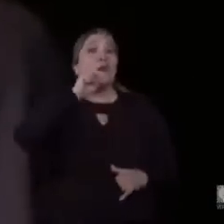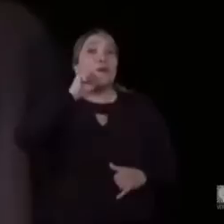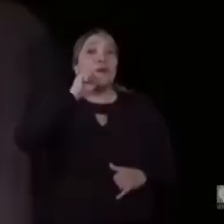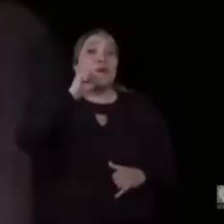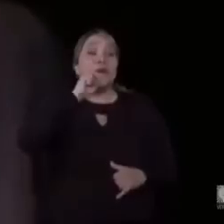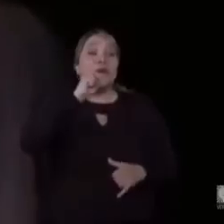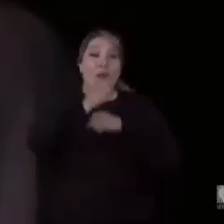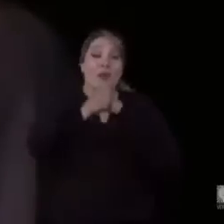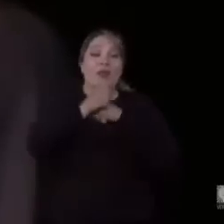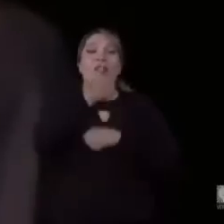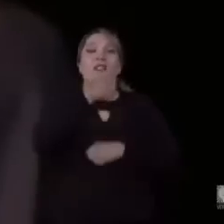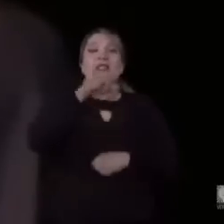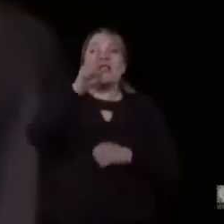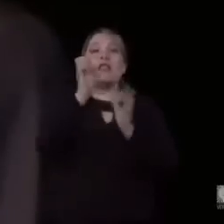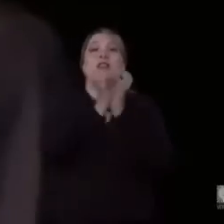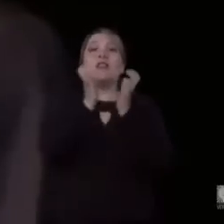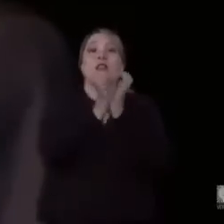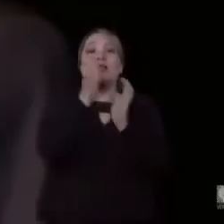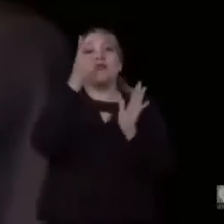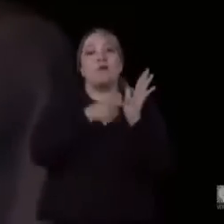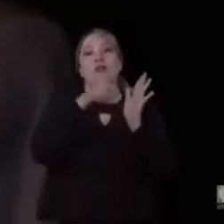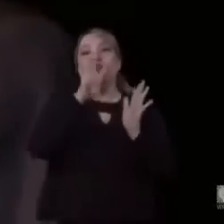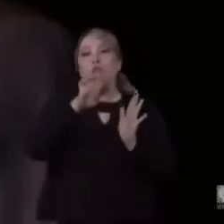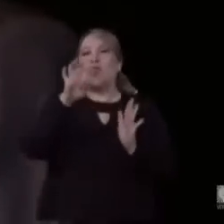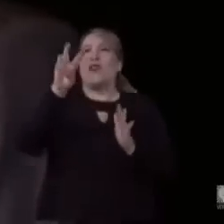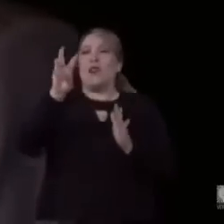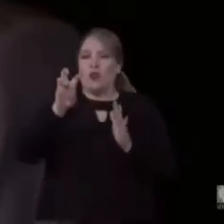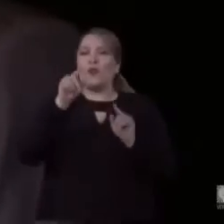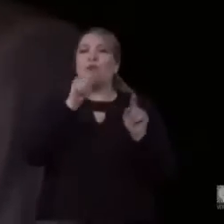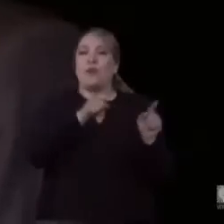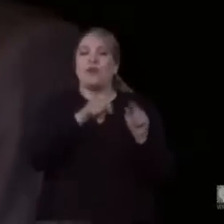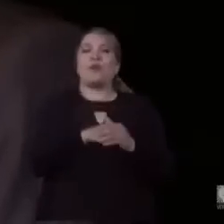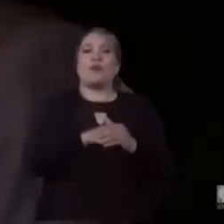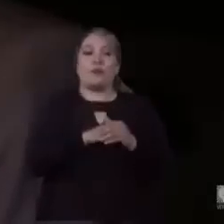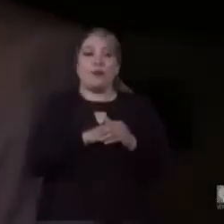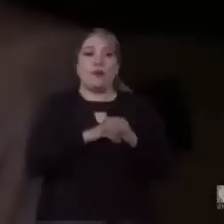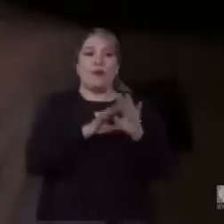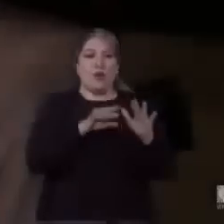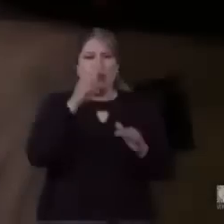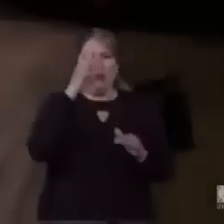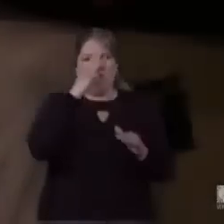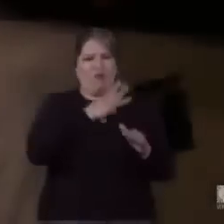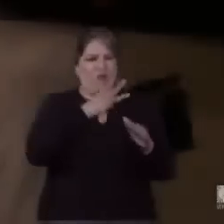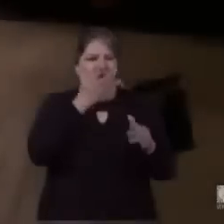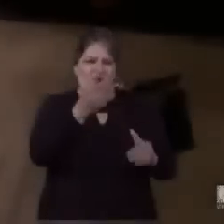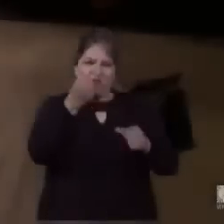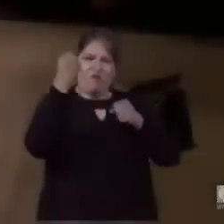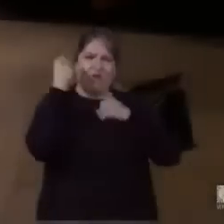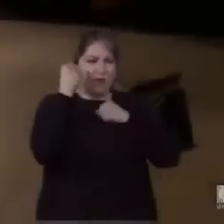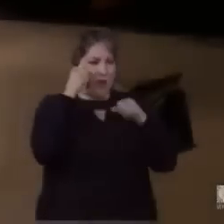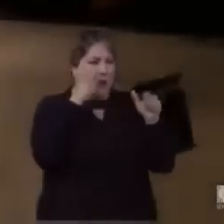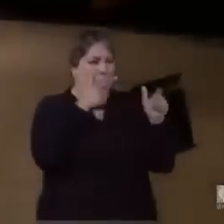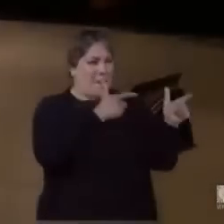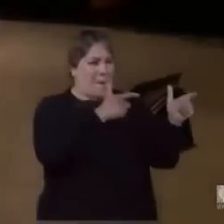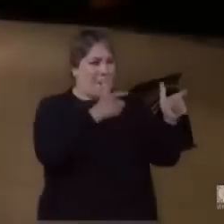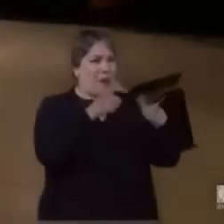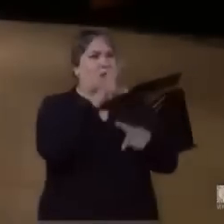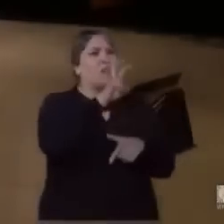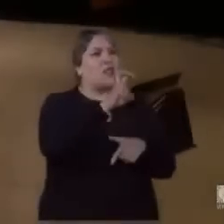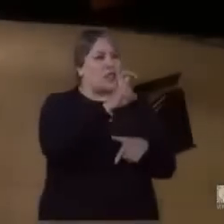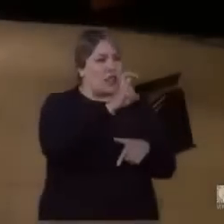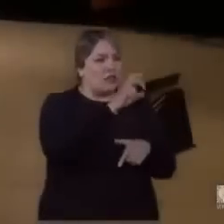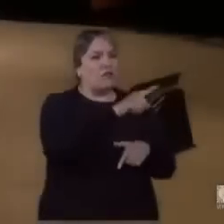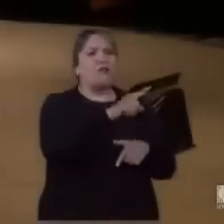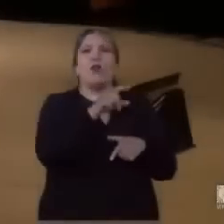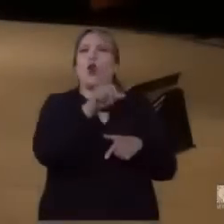la masacre del 16 de mayo de 1998, cuando los paramilitares asesinaron a 7 muchachos y desaparecieron